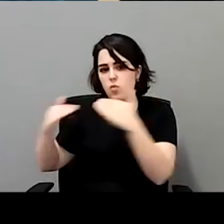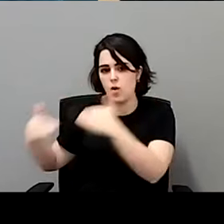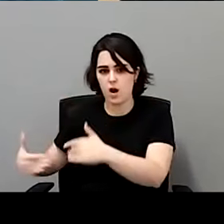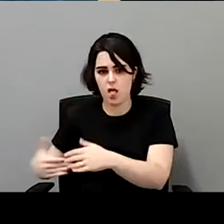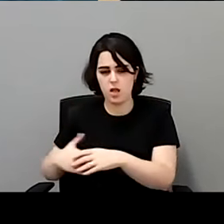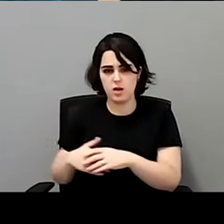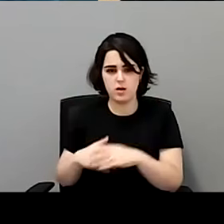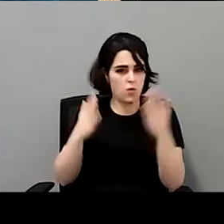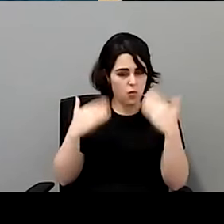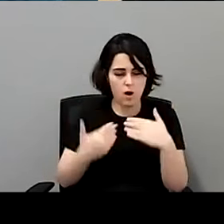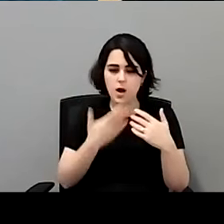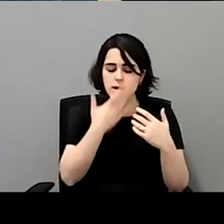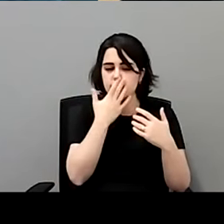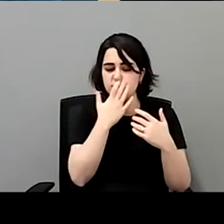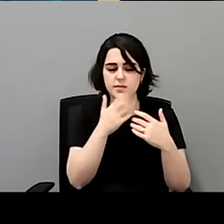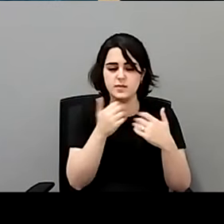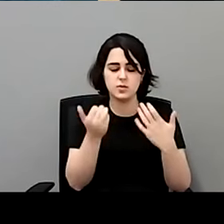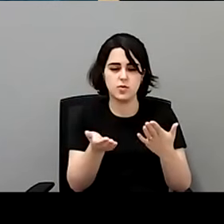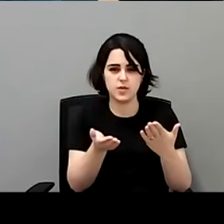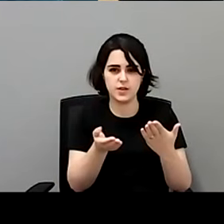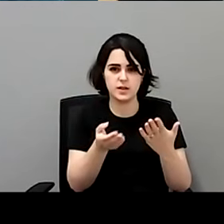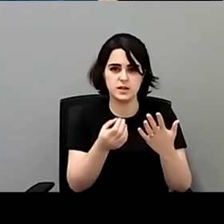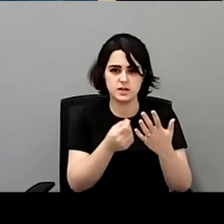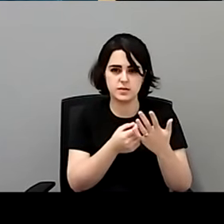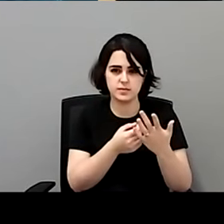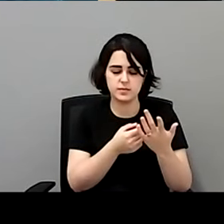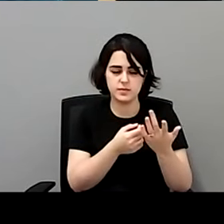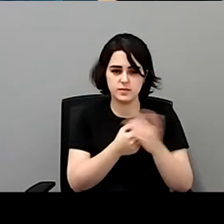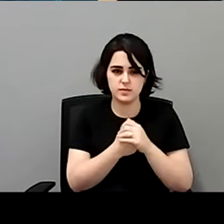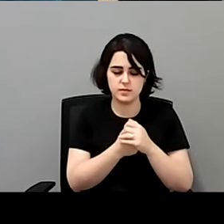No existe. Entonces,